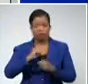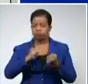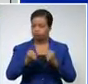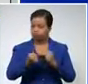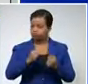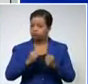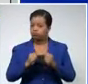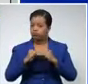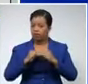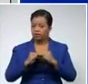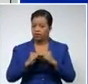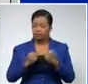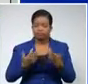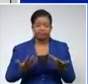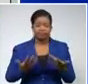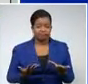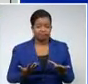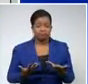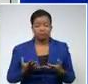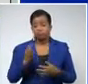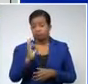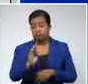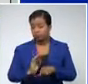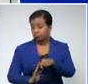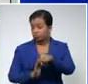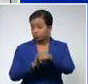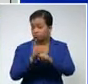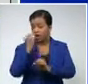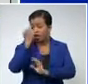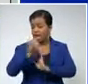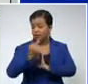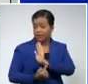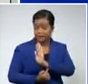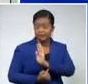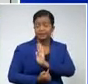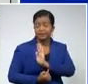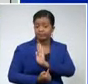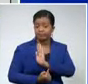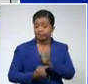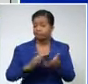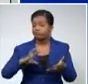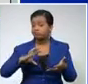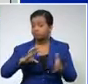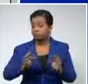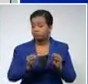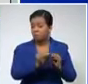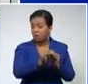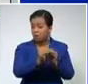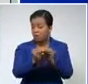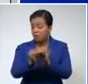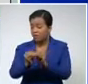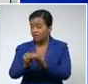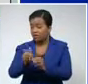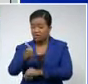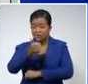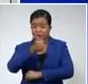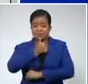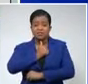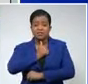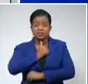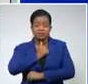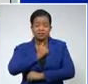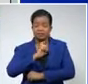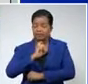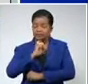que esta enfermedad, por sus características, por su contagiosidad, pues hace muy